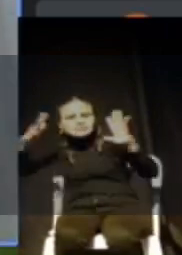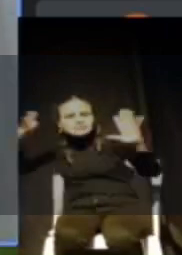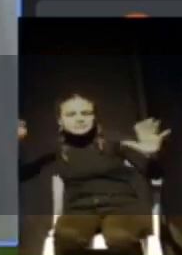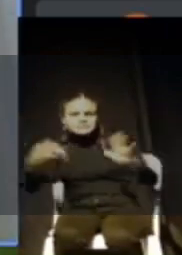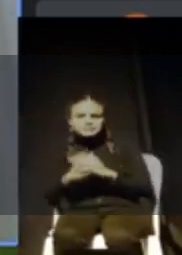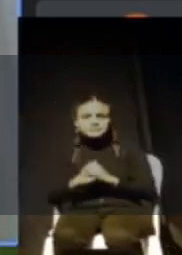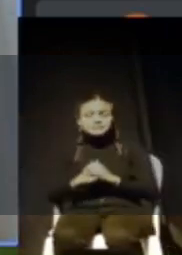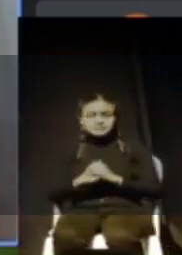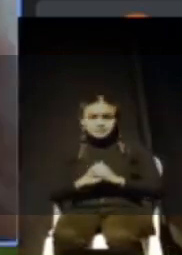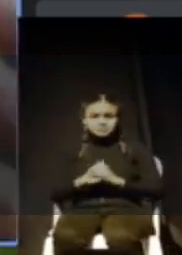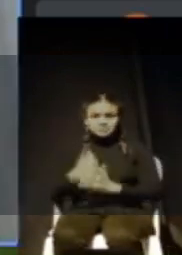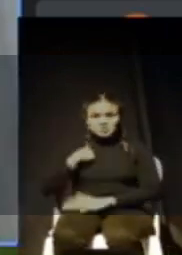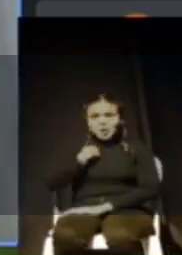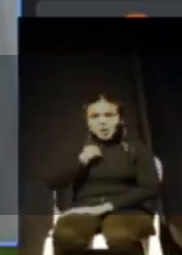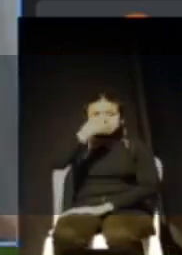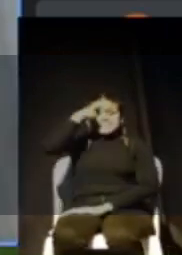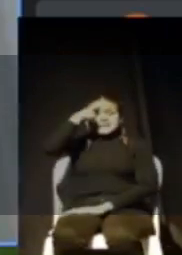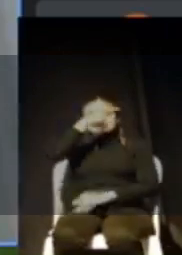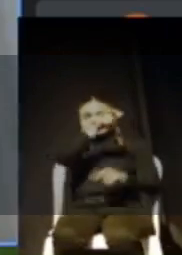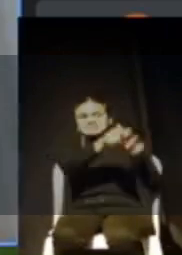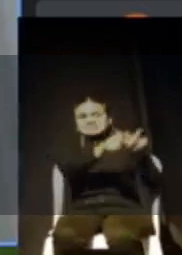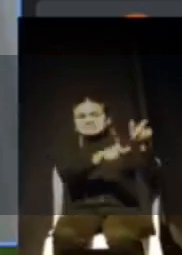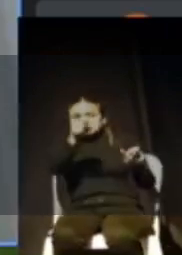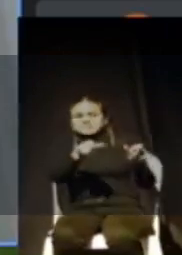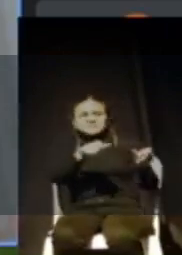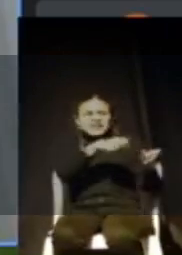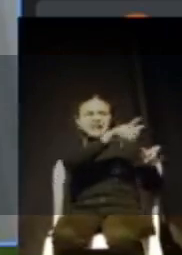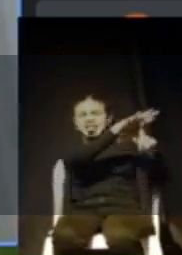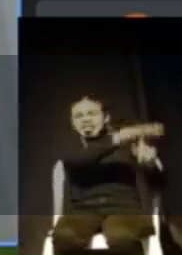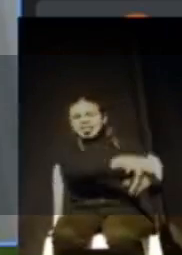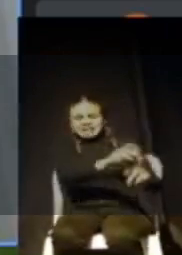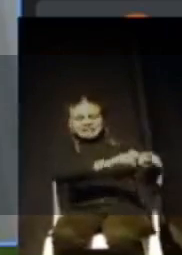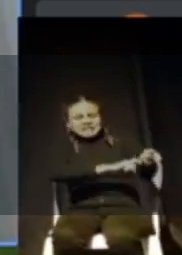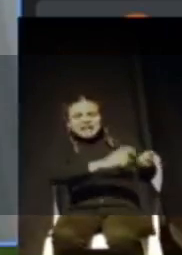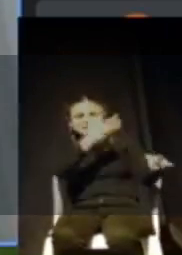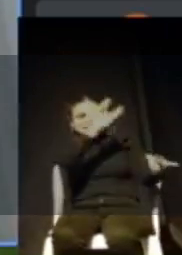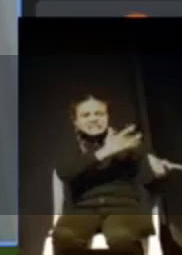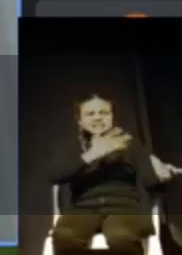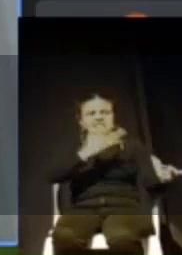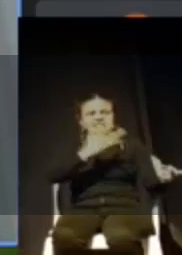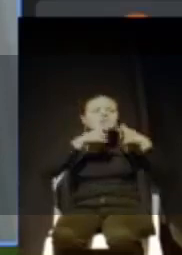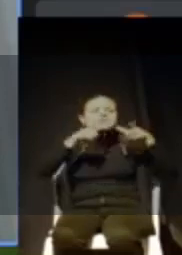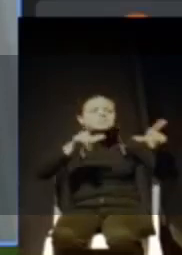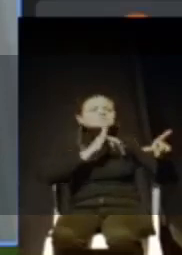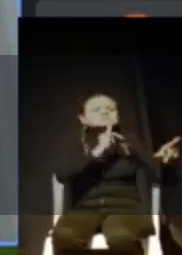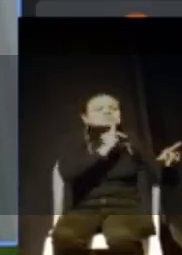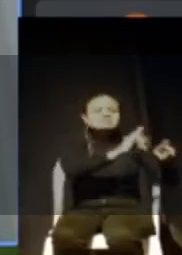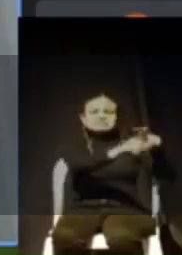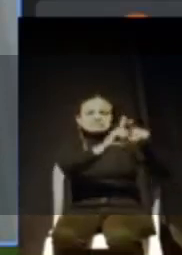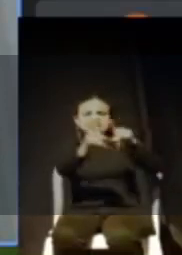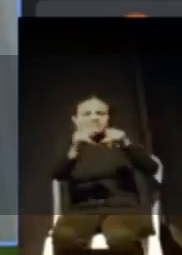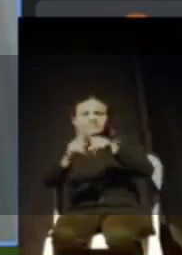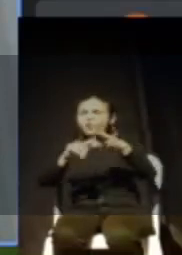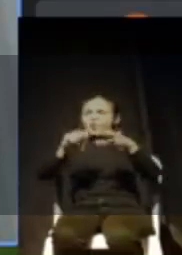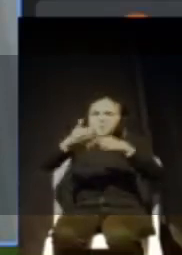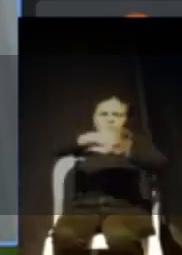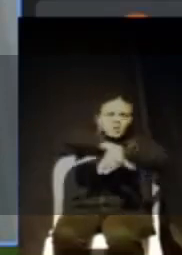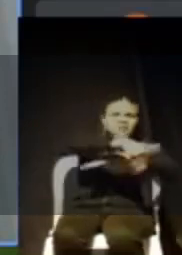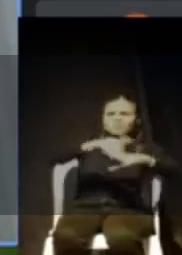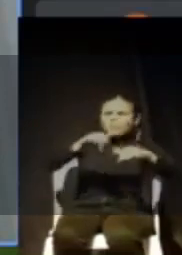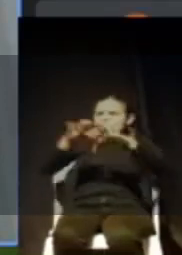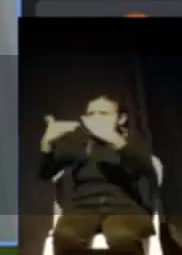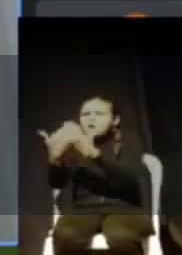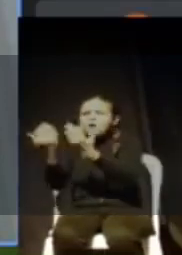los estereotipos raciales, la discriminación lingüística, entre otros, en la escuela, en la calle o en el transporte público, aunque